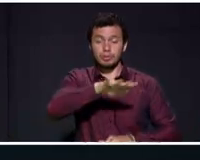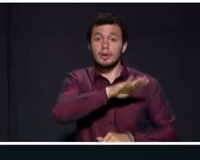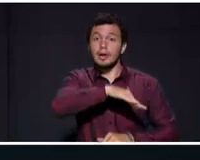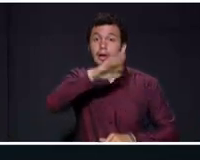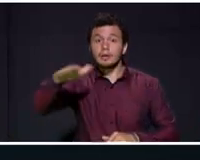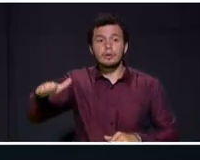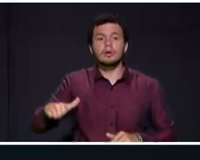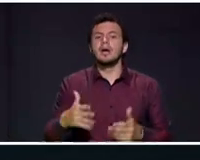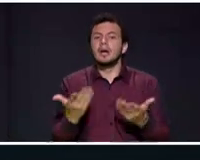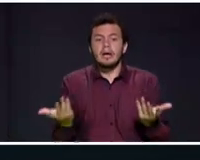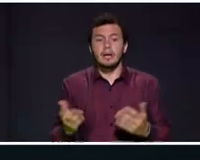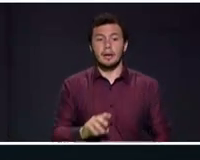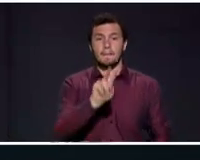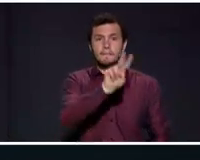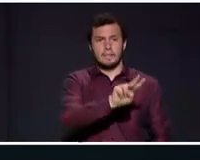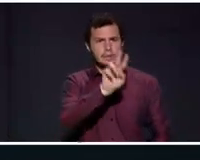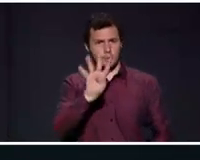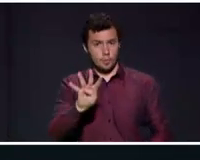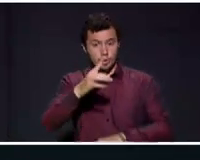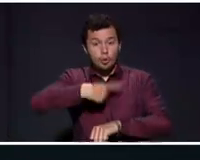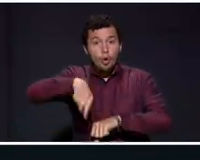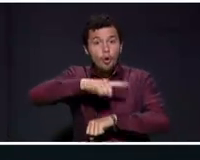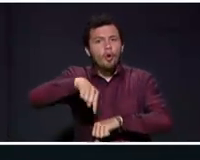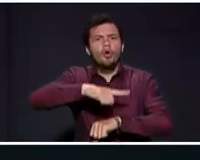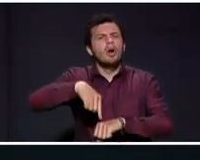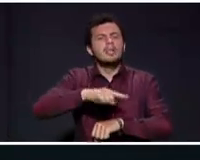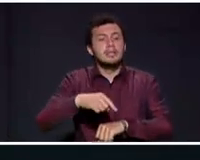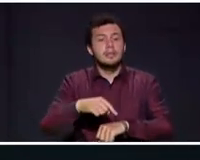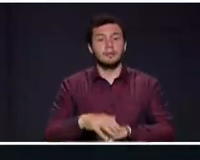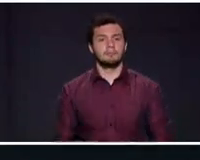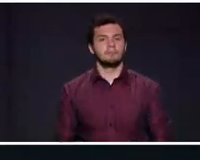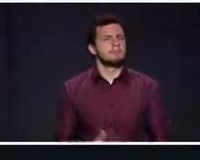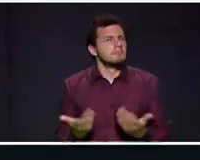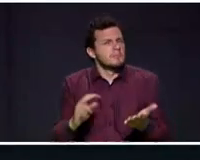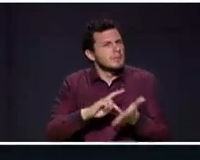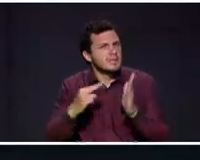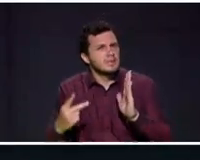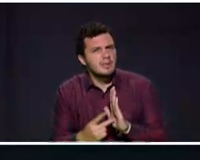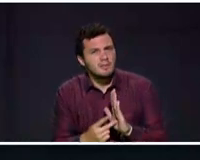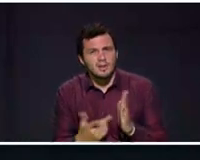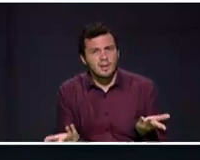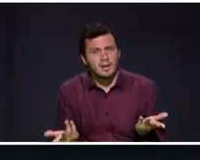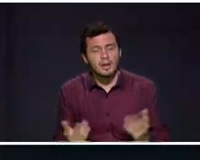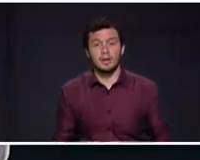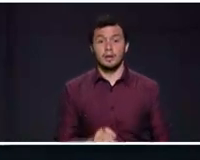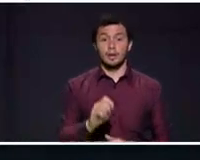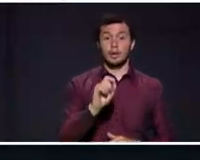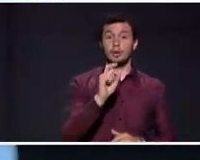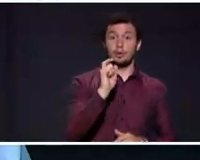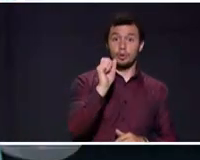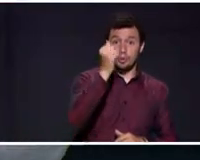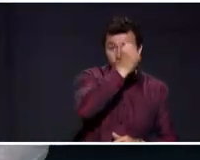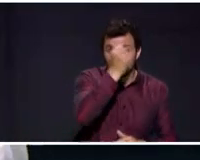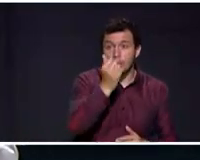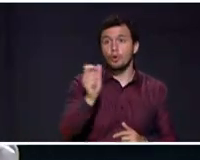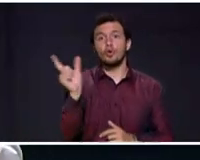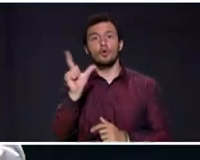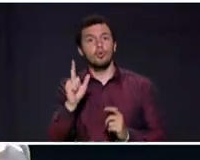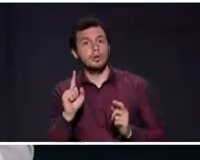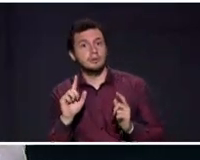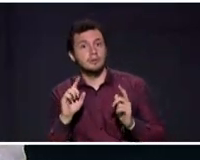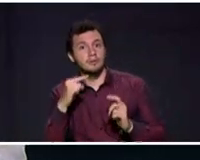las 24 horas al día qué significa eso 24 730 días festivos porque necesitamos ampliar la oportunidad de